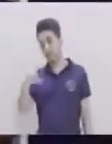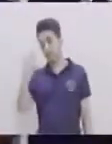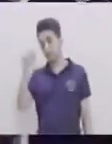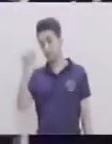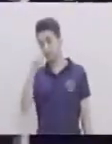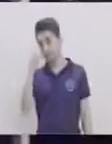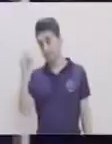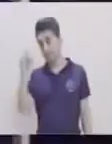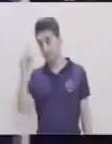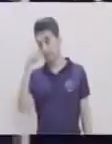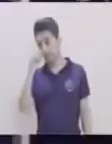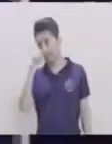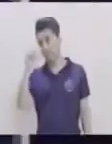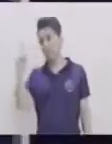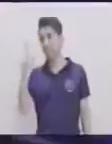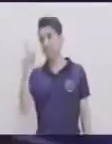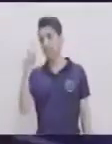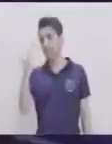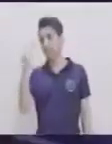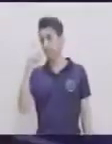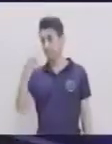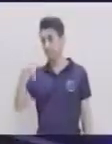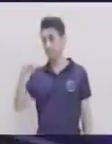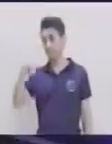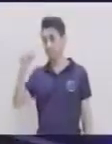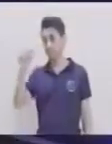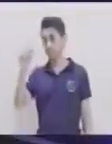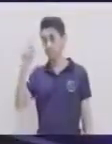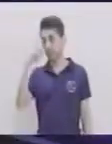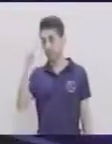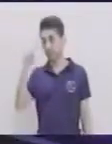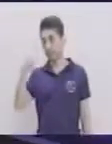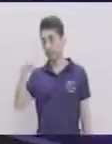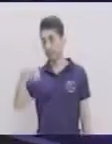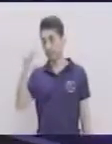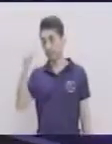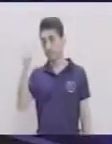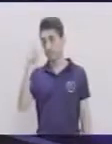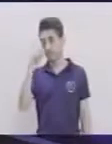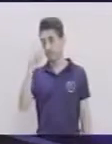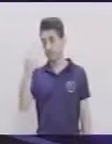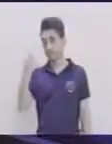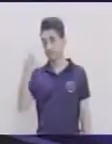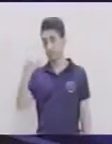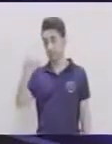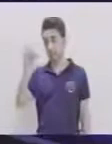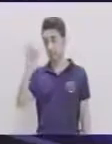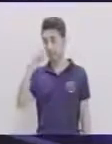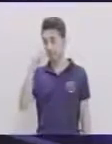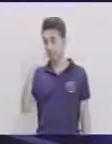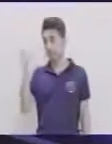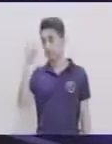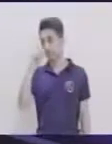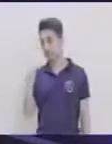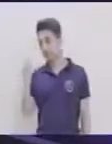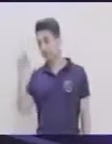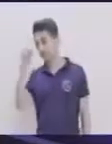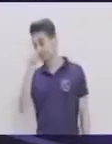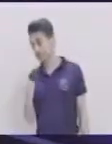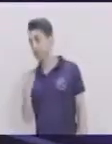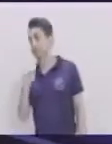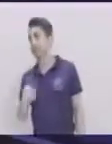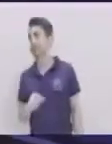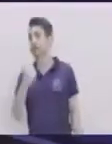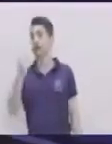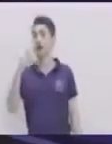sarasponda, sarasponda, retetet. Sarasponda, sarasponda, sarasponda,